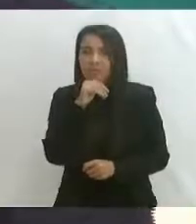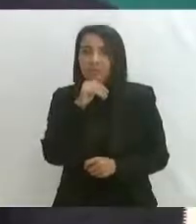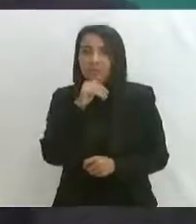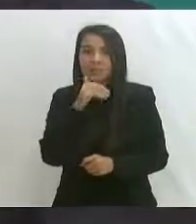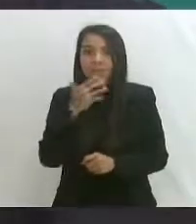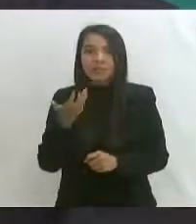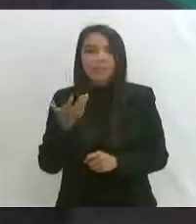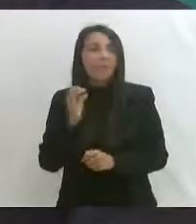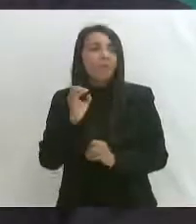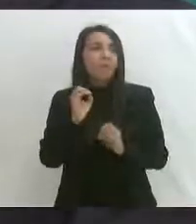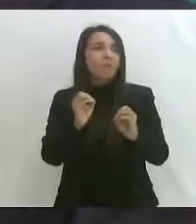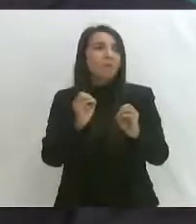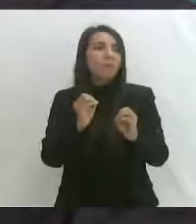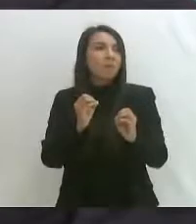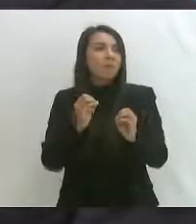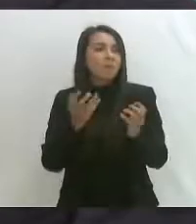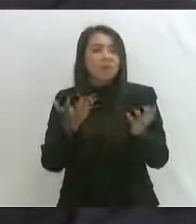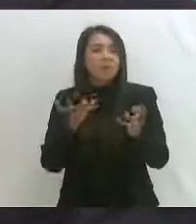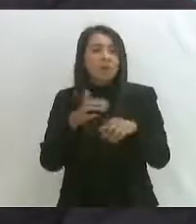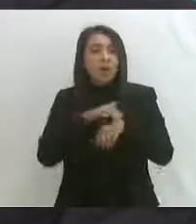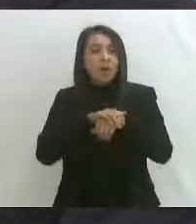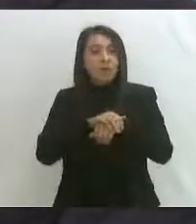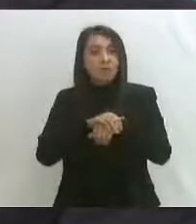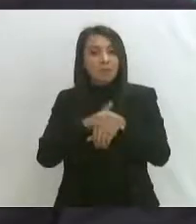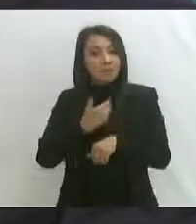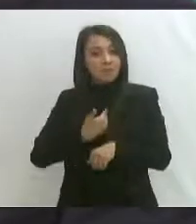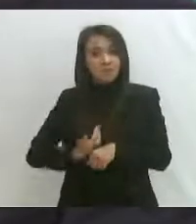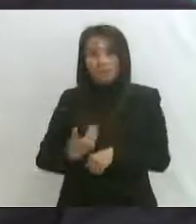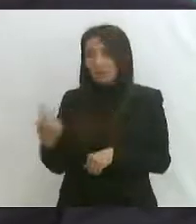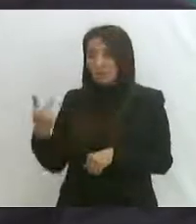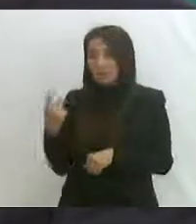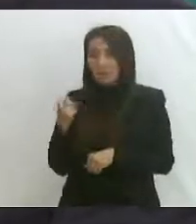o era amigo del presidente,